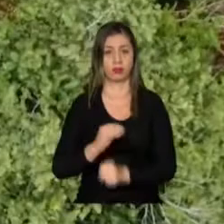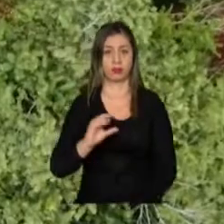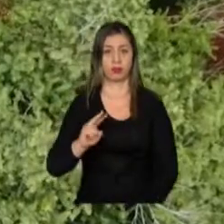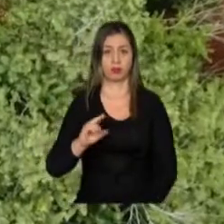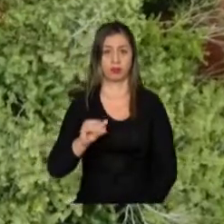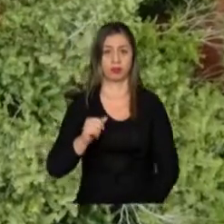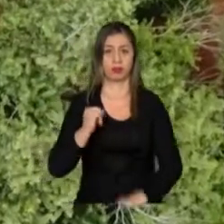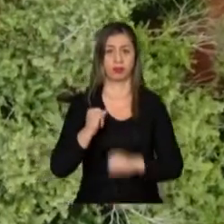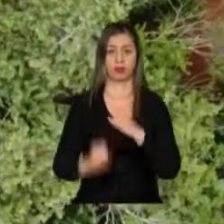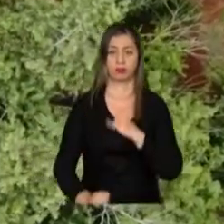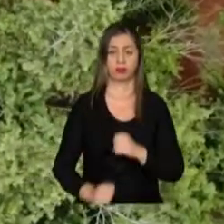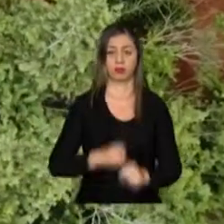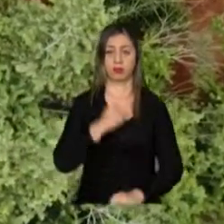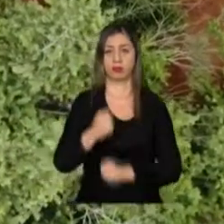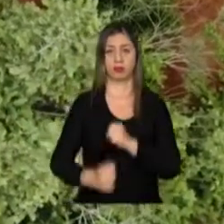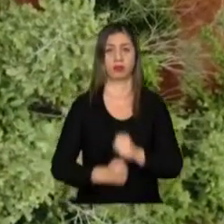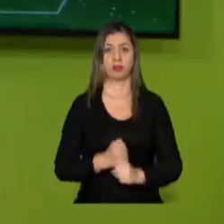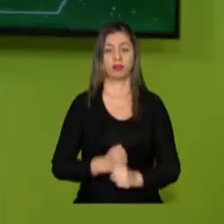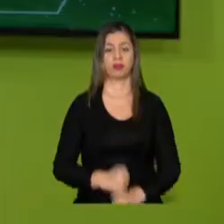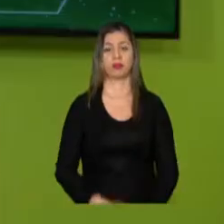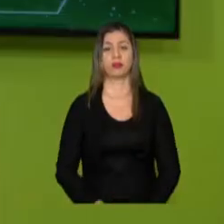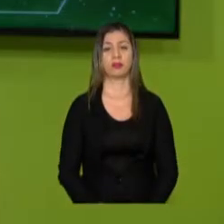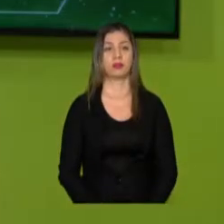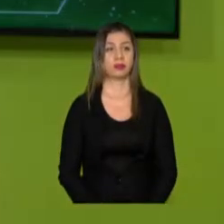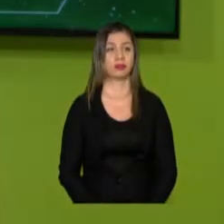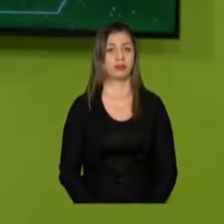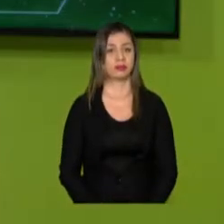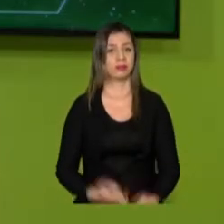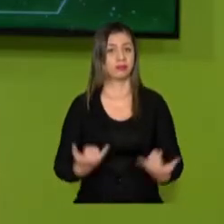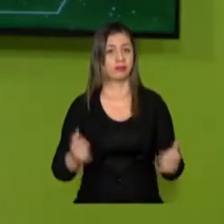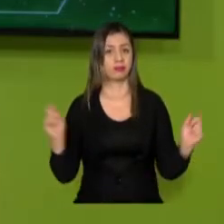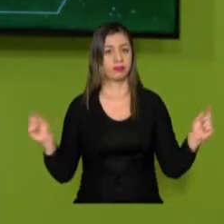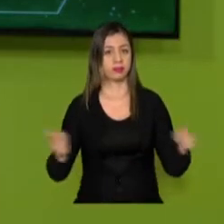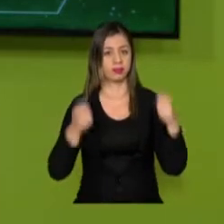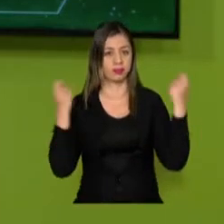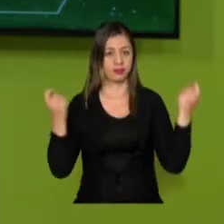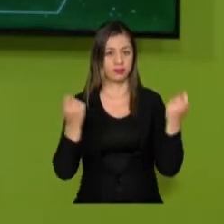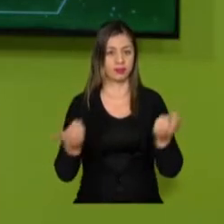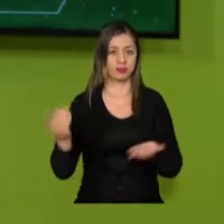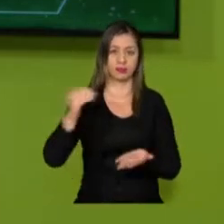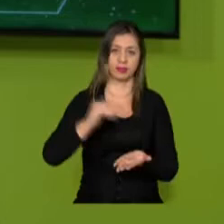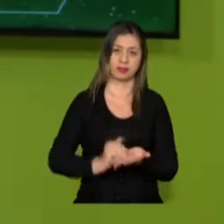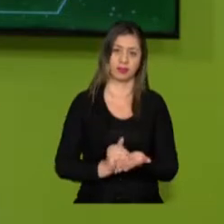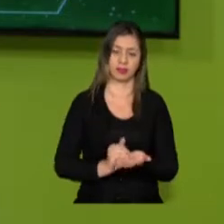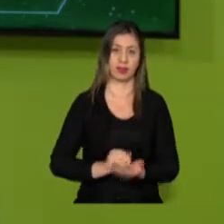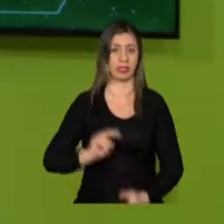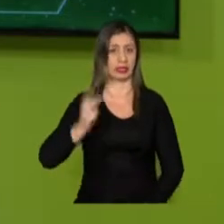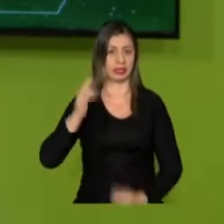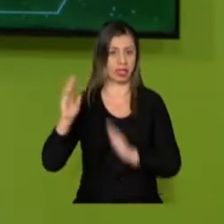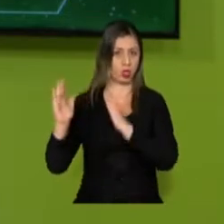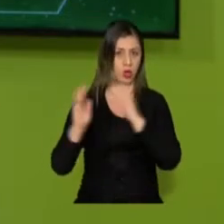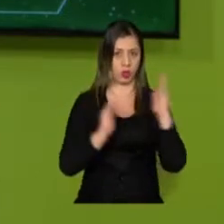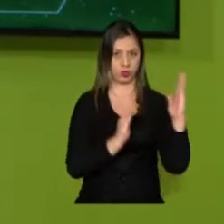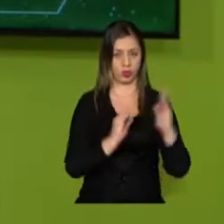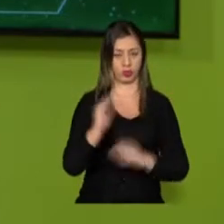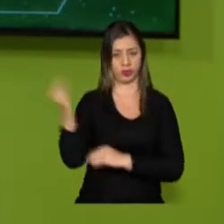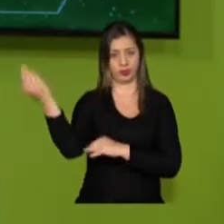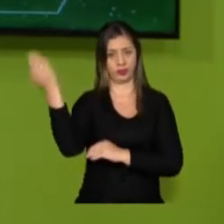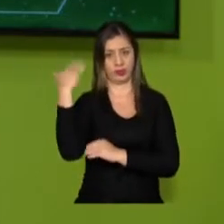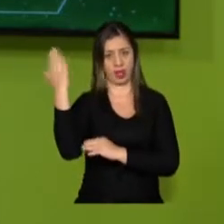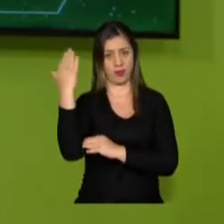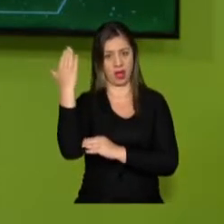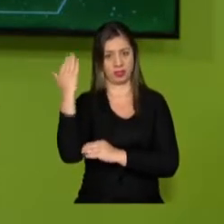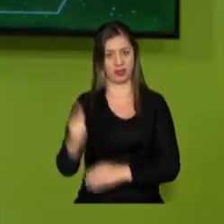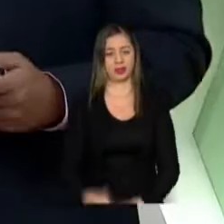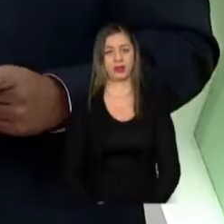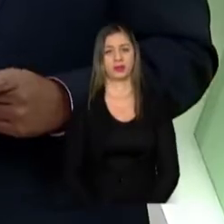a finales del presente año. Nos vamos a comerciales y al regreso, el segundo capítulo de Roque y Rupito en el Valle